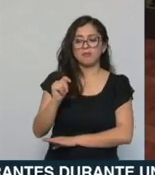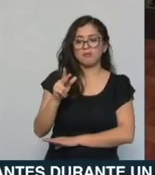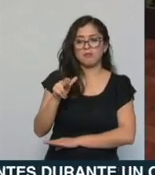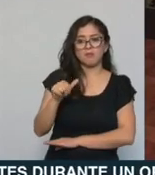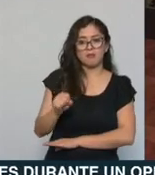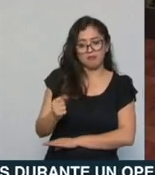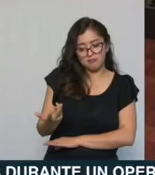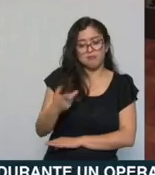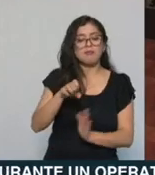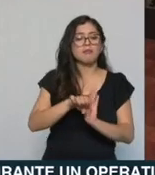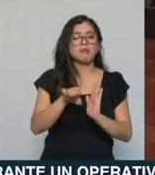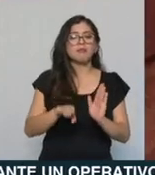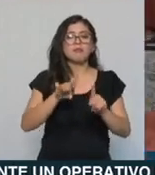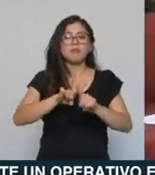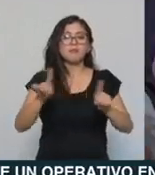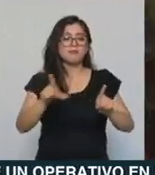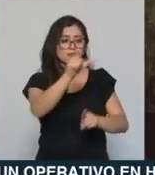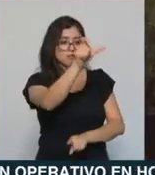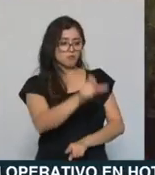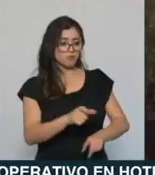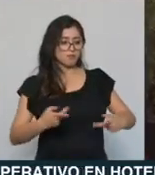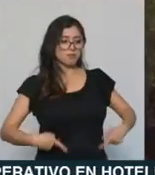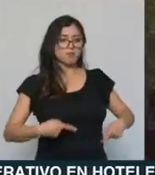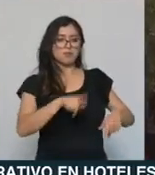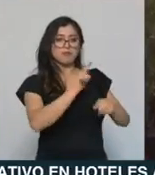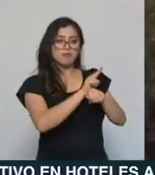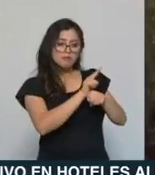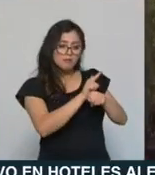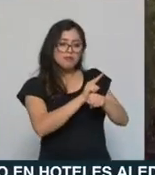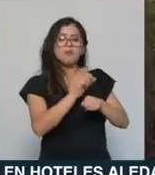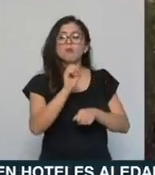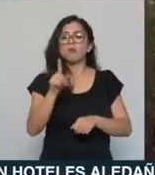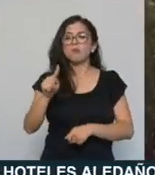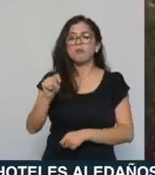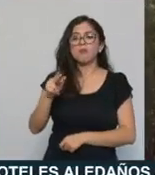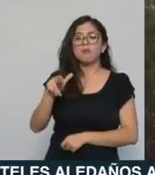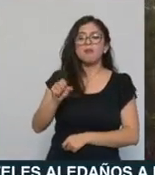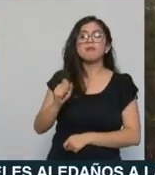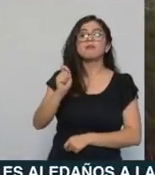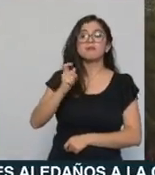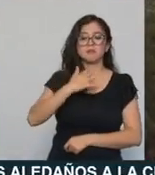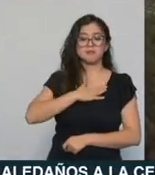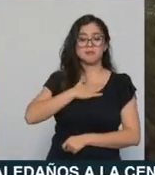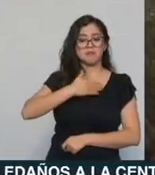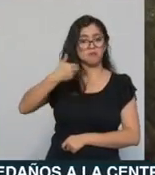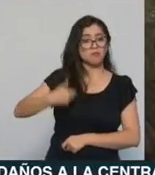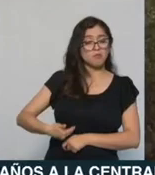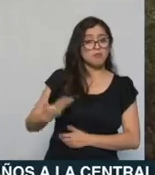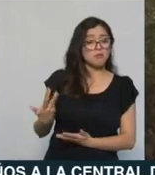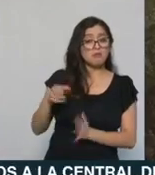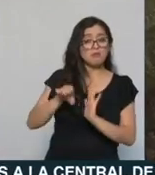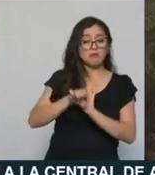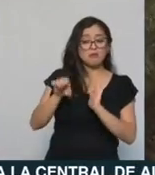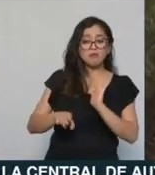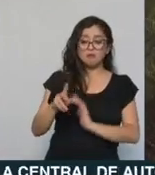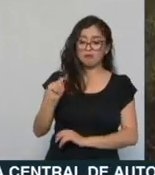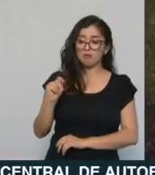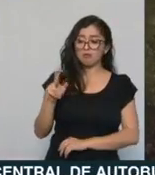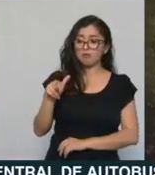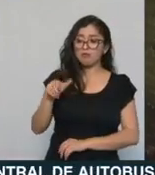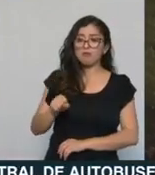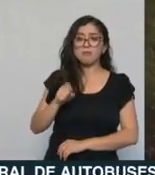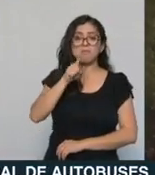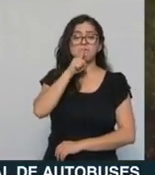una persona trans, más allá de nuestra condición como personas, es que una persona trans no puede ocultar su identidad